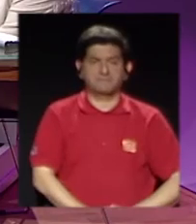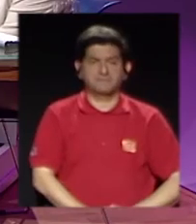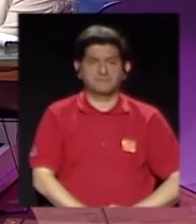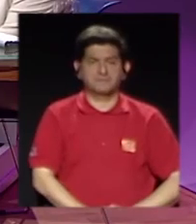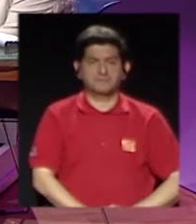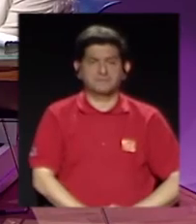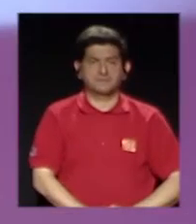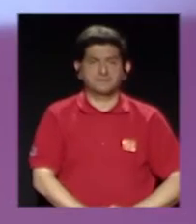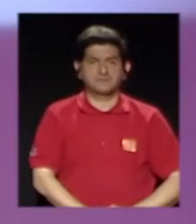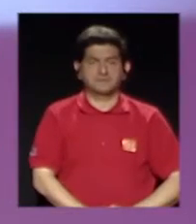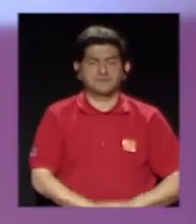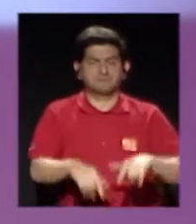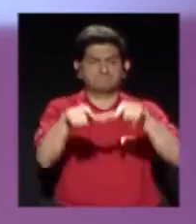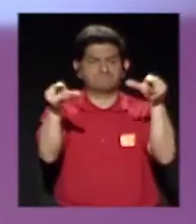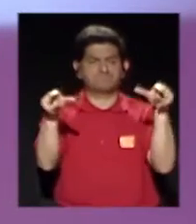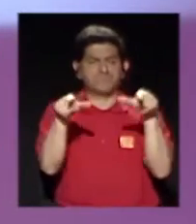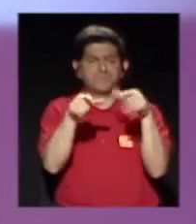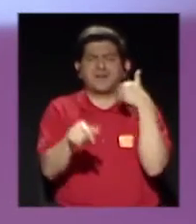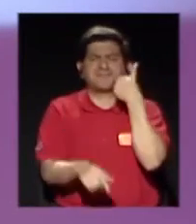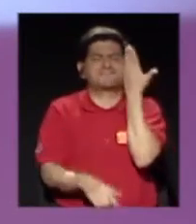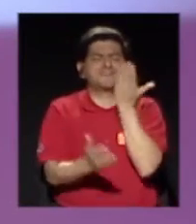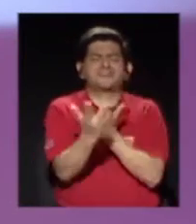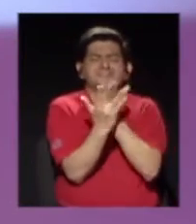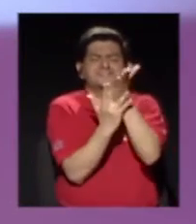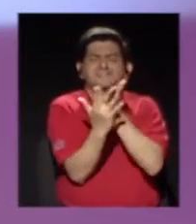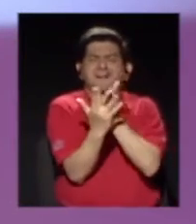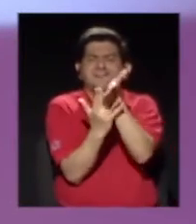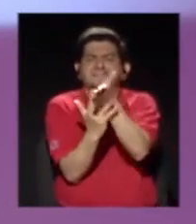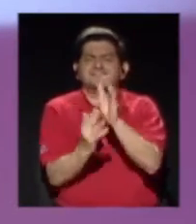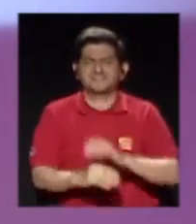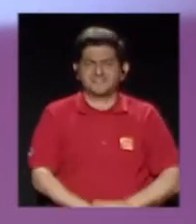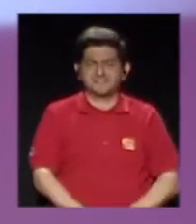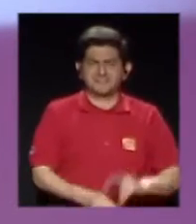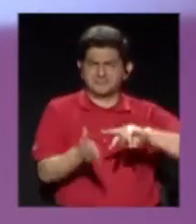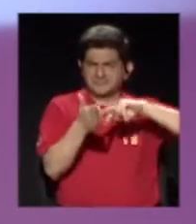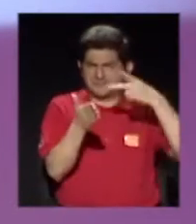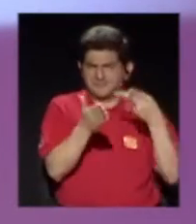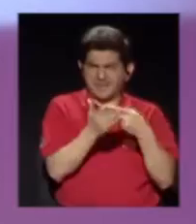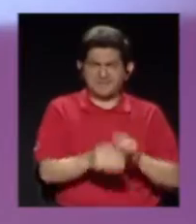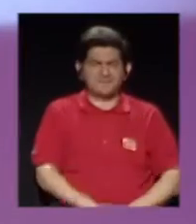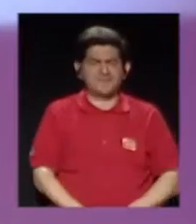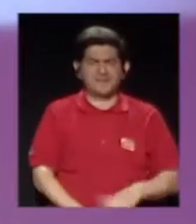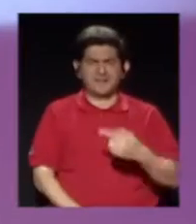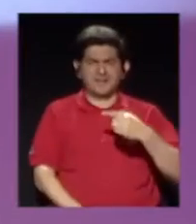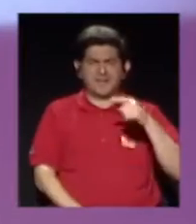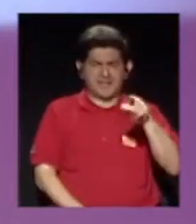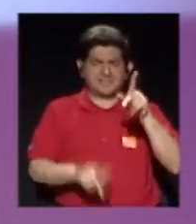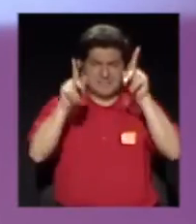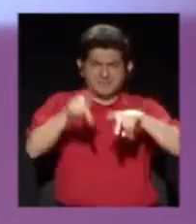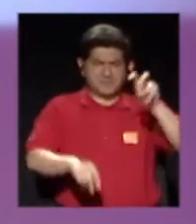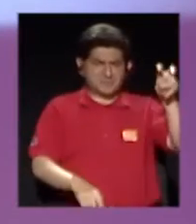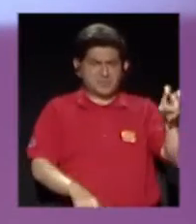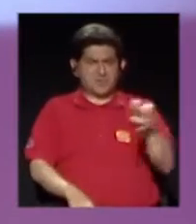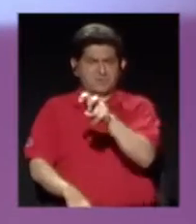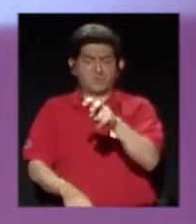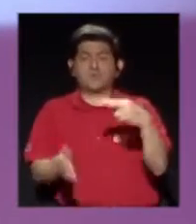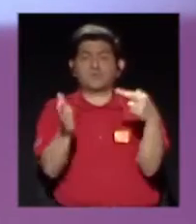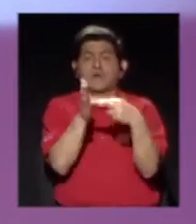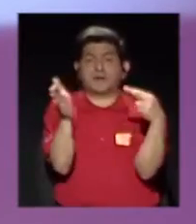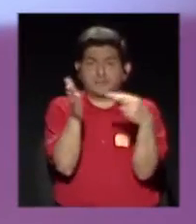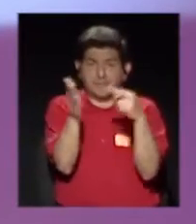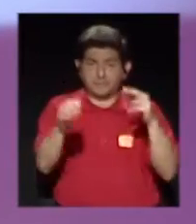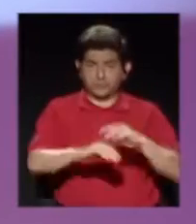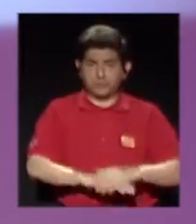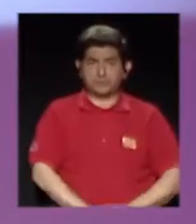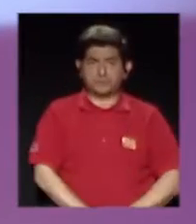un lugar de fácil acceso en términos del traslado de estas personas que te repito